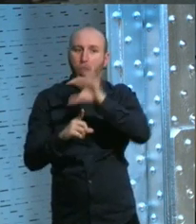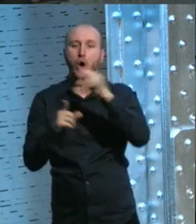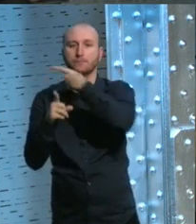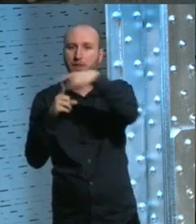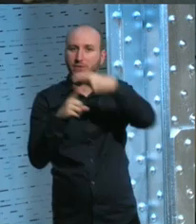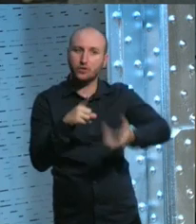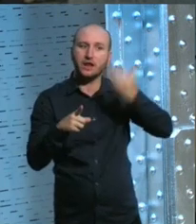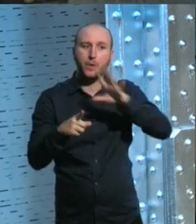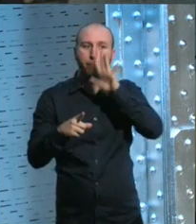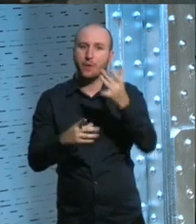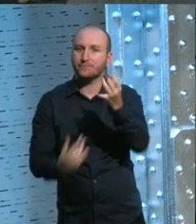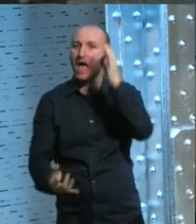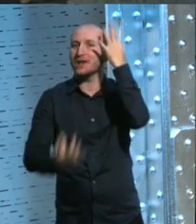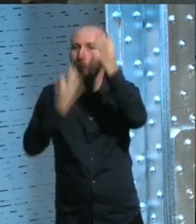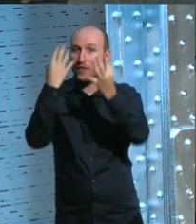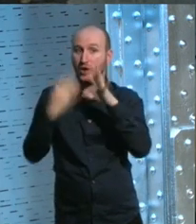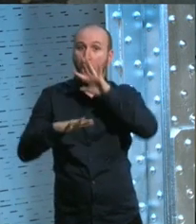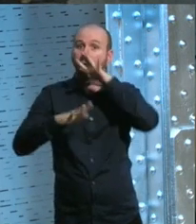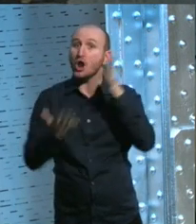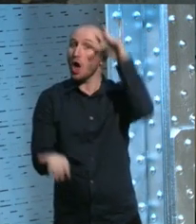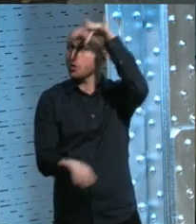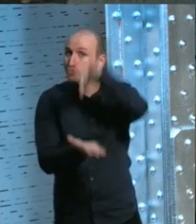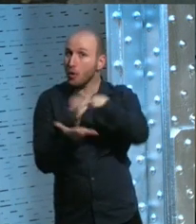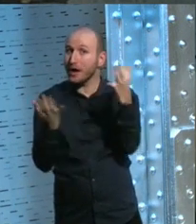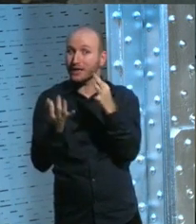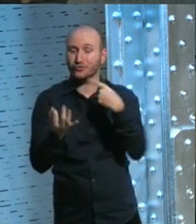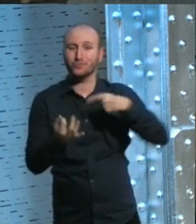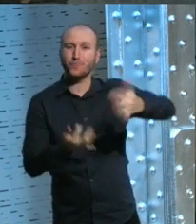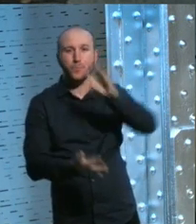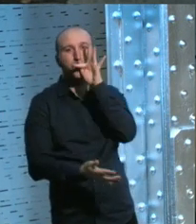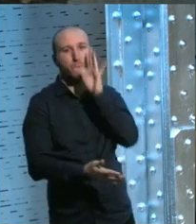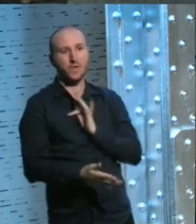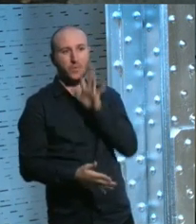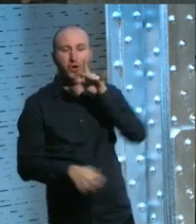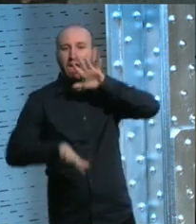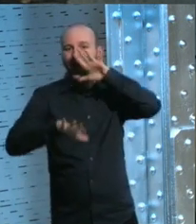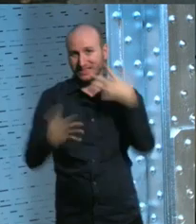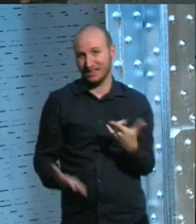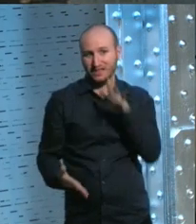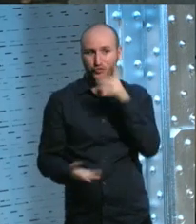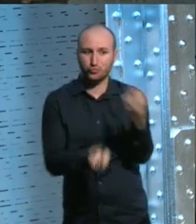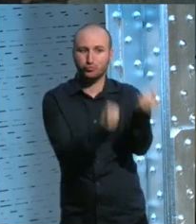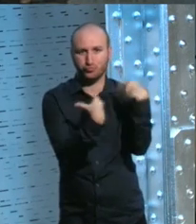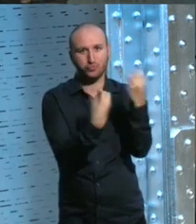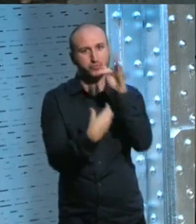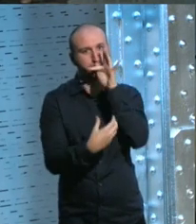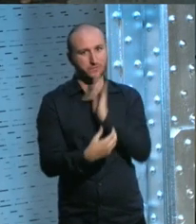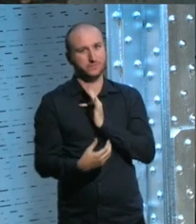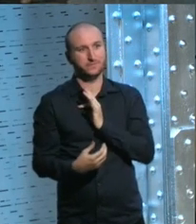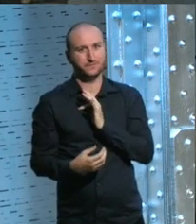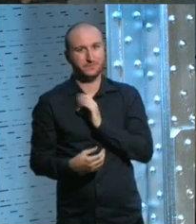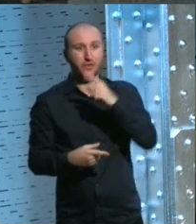clave para la innovación. Ahora nos has prometido algunas cosas en la parte de las tendencias de la innovación. Okay. Es decir, te has